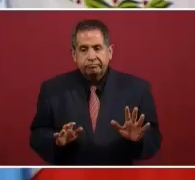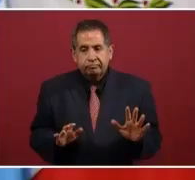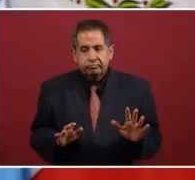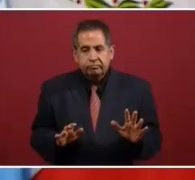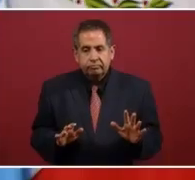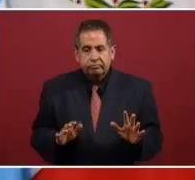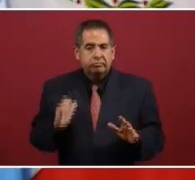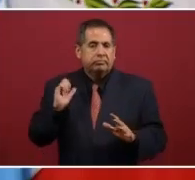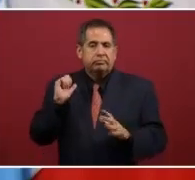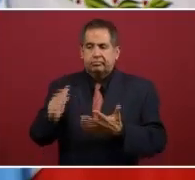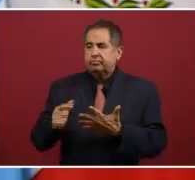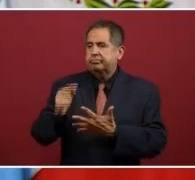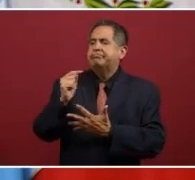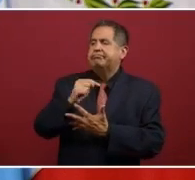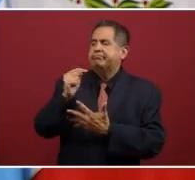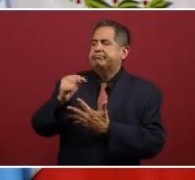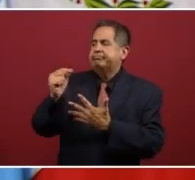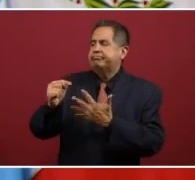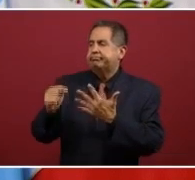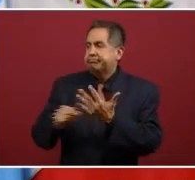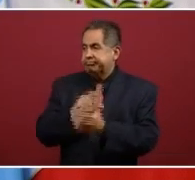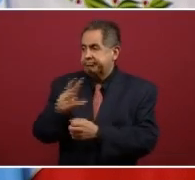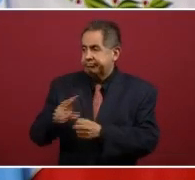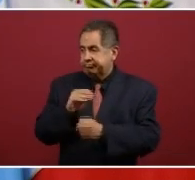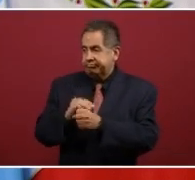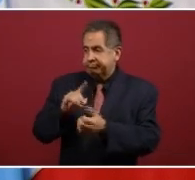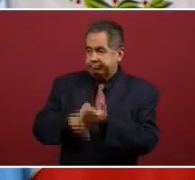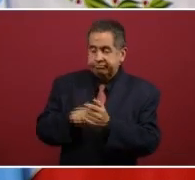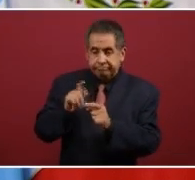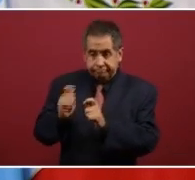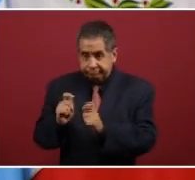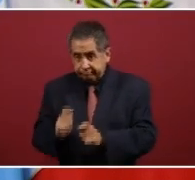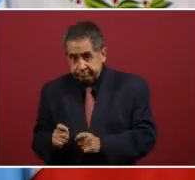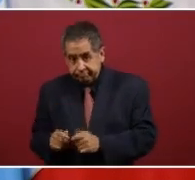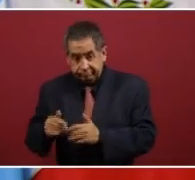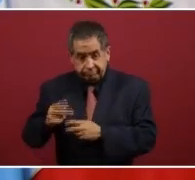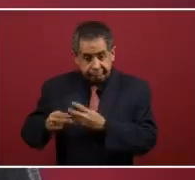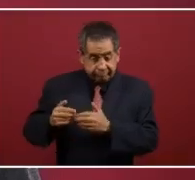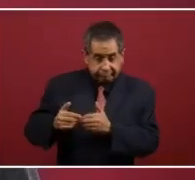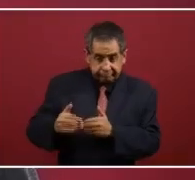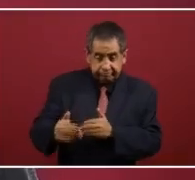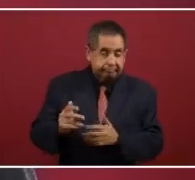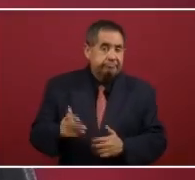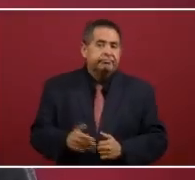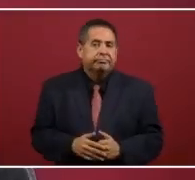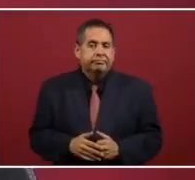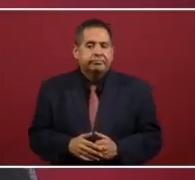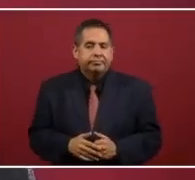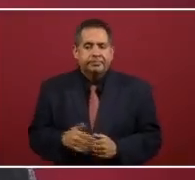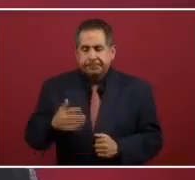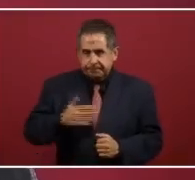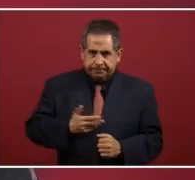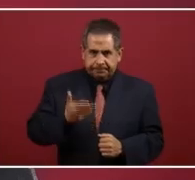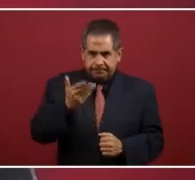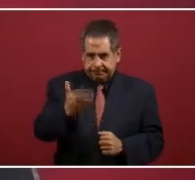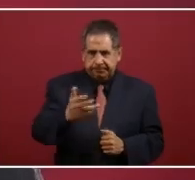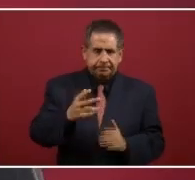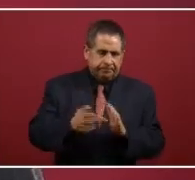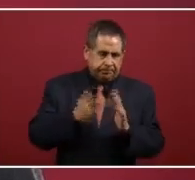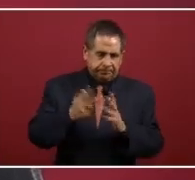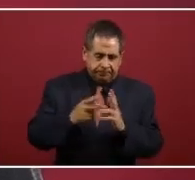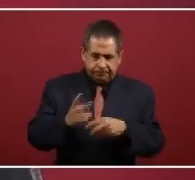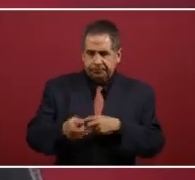los asuntos que están en curso, yo les he comentado